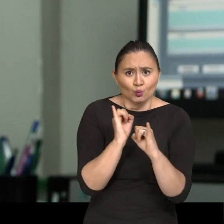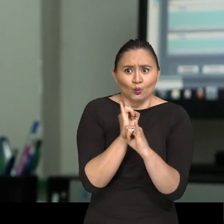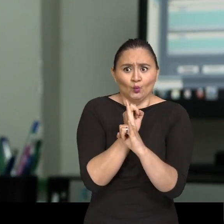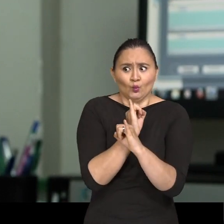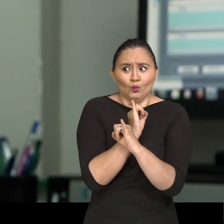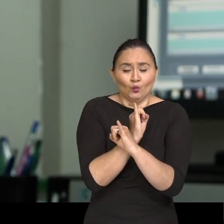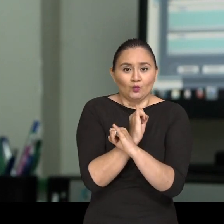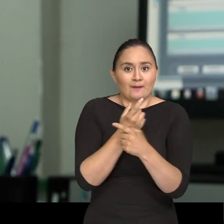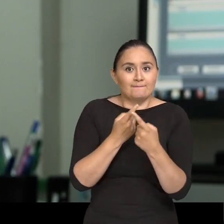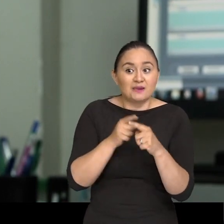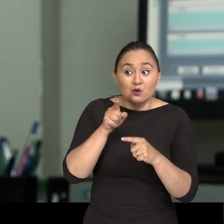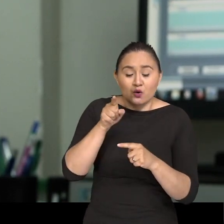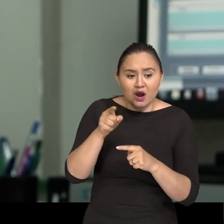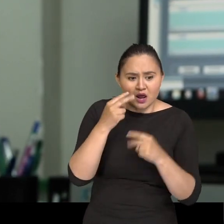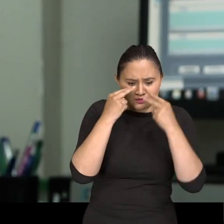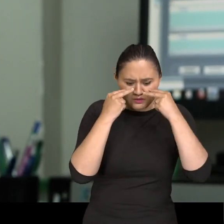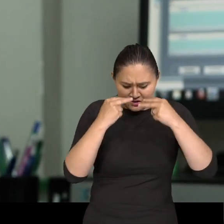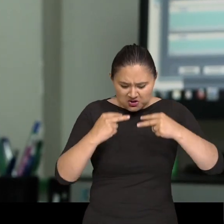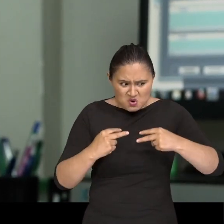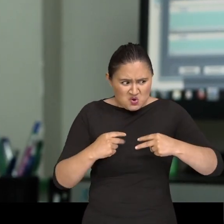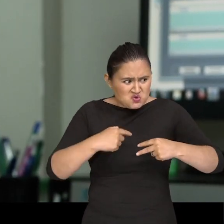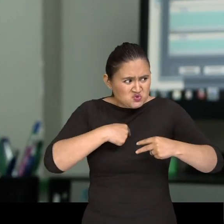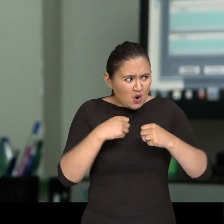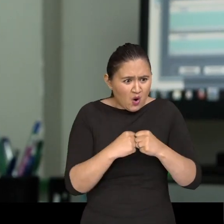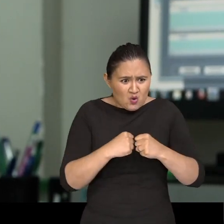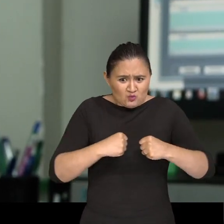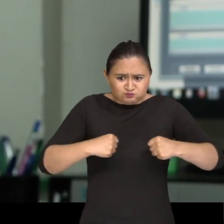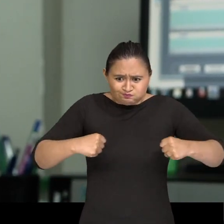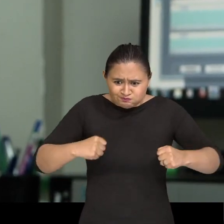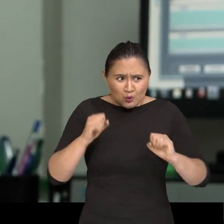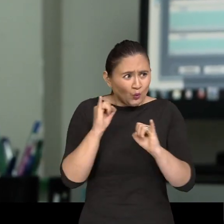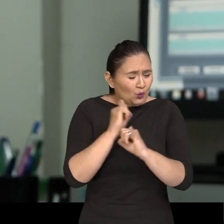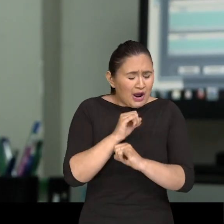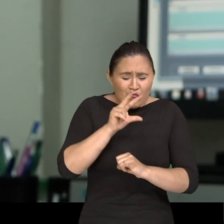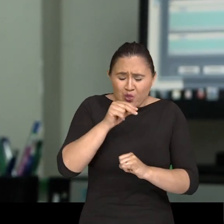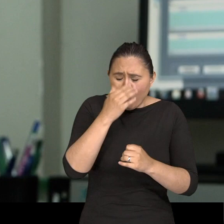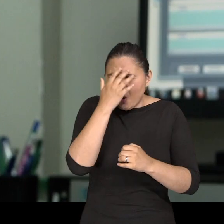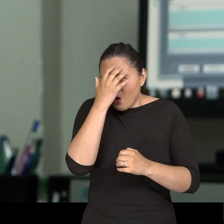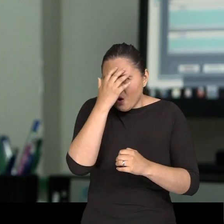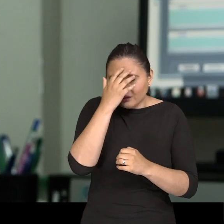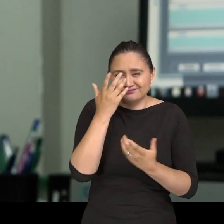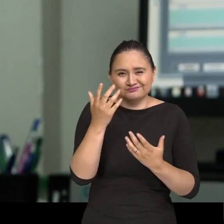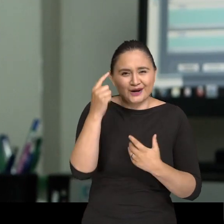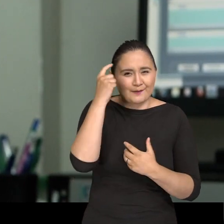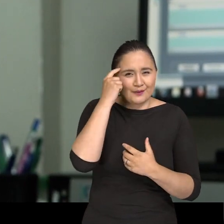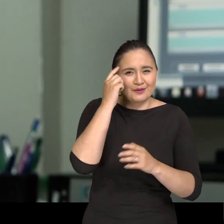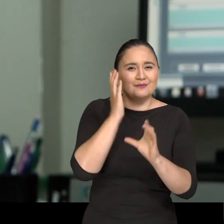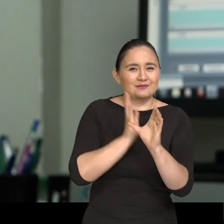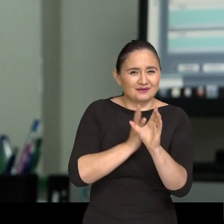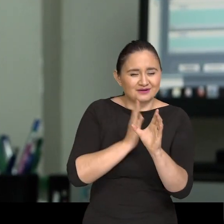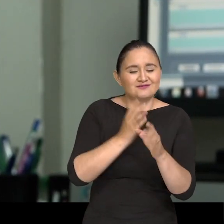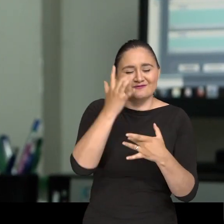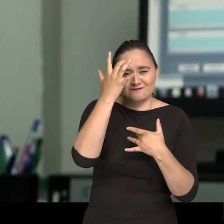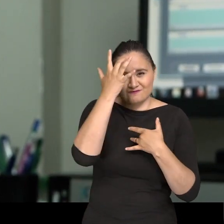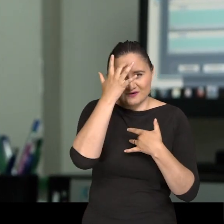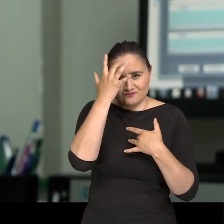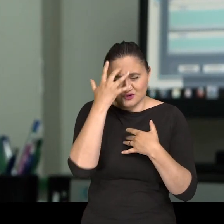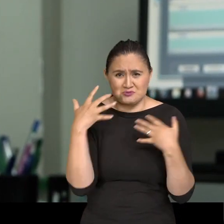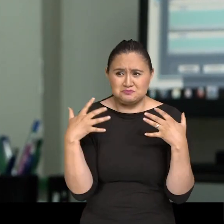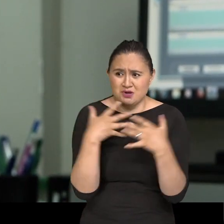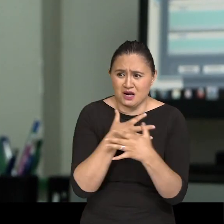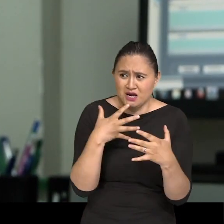viéndose extremadamente gordo no estás otra de las características de esta enfermedad porque un miedo